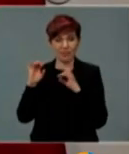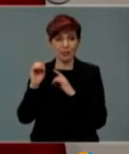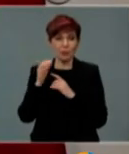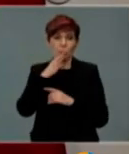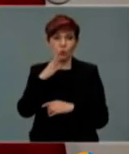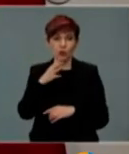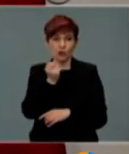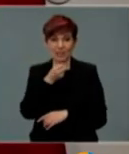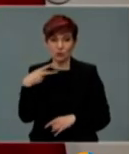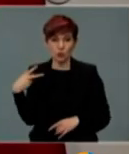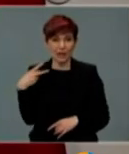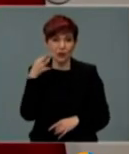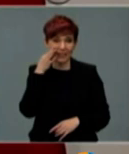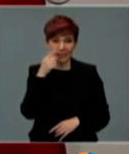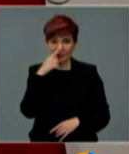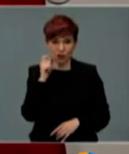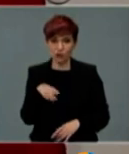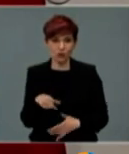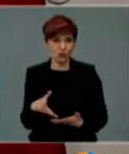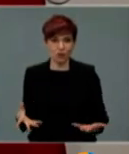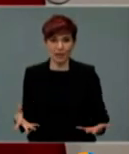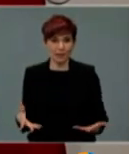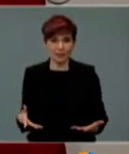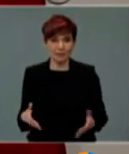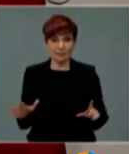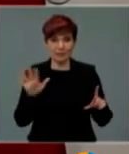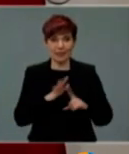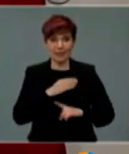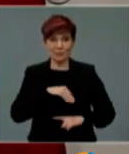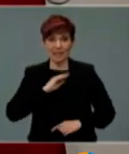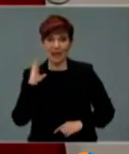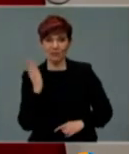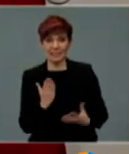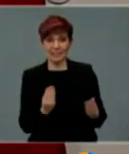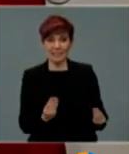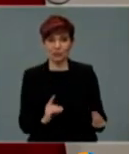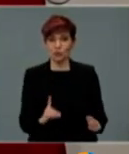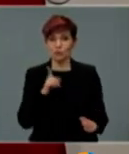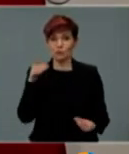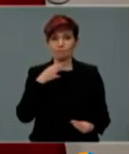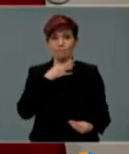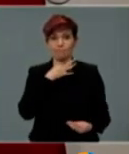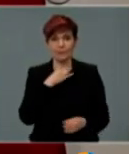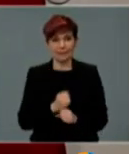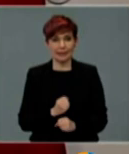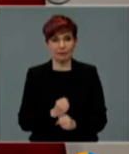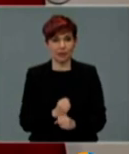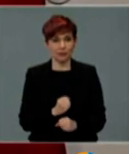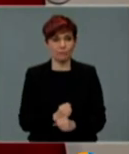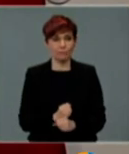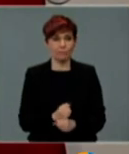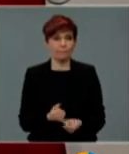impacto que está teniendo esta variante en españa pero en cualquier caso yo no creo que sea lo determinante y lo que está ocasionando ahora mismo